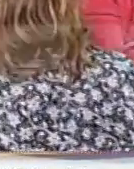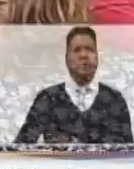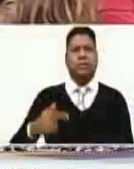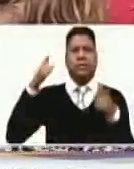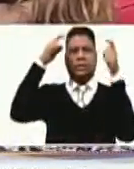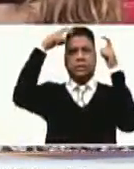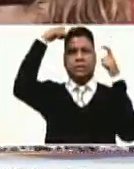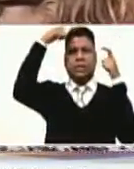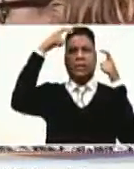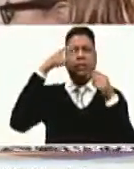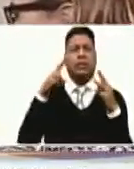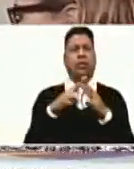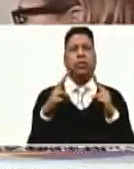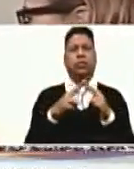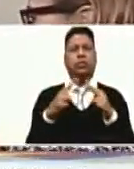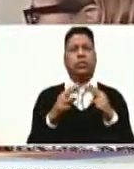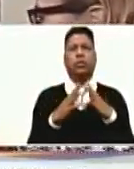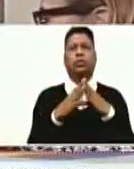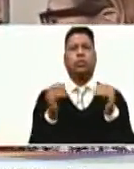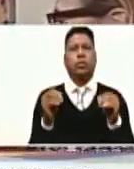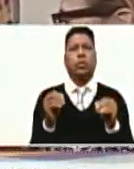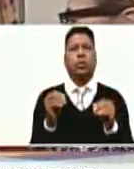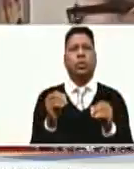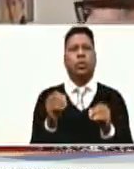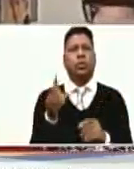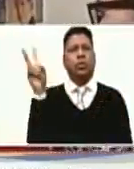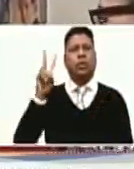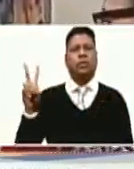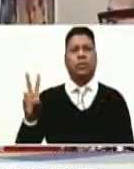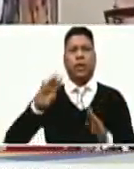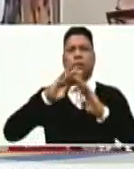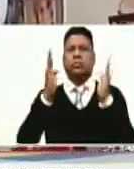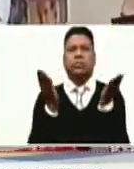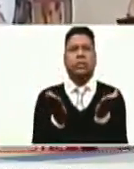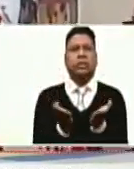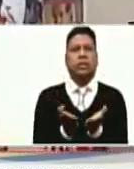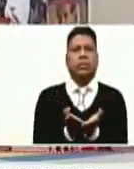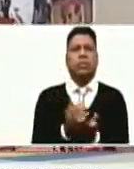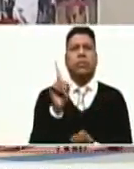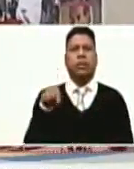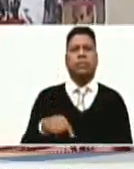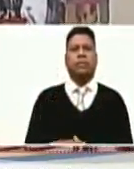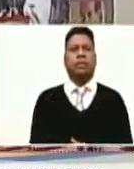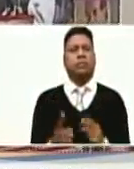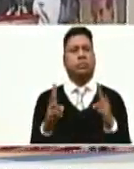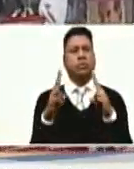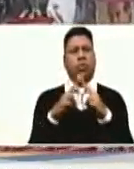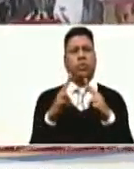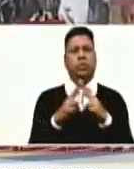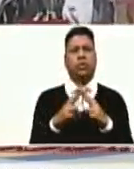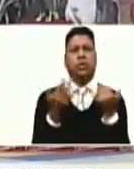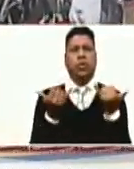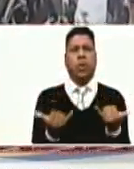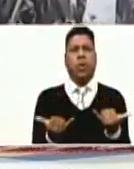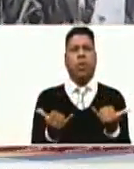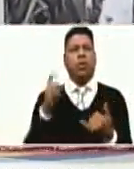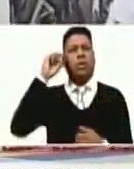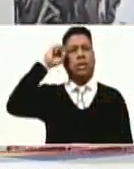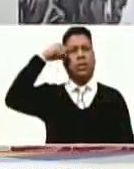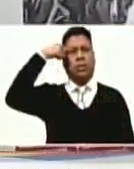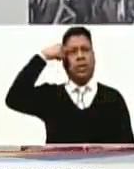fue conocido por todos los venezolanos y el mundo, y que el día de hoy es